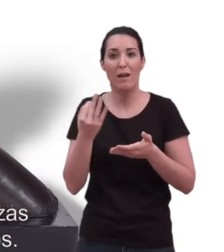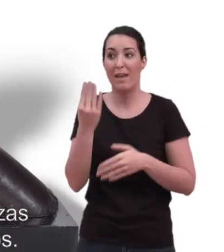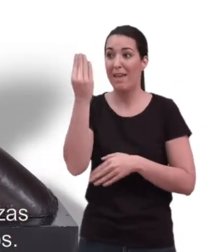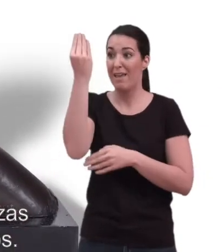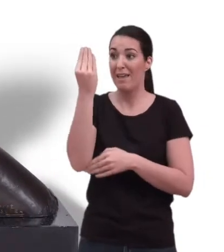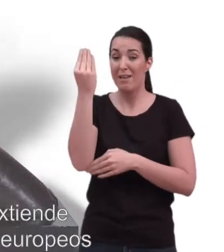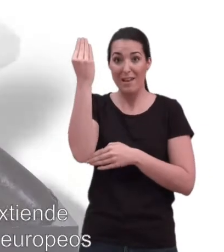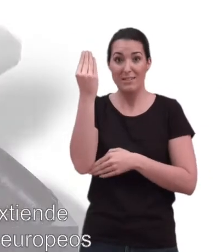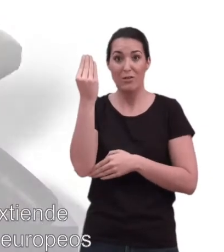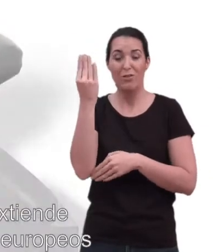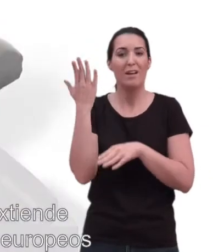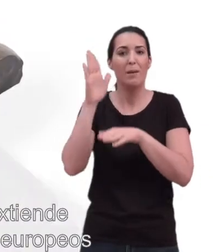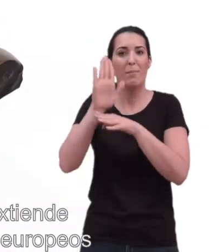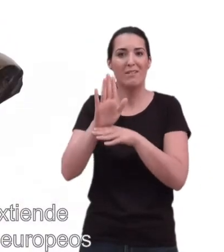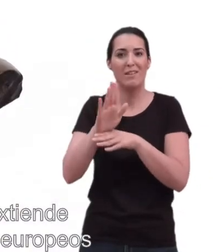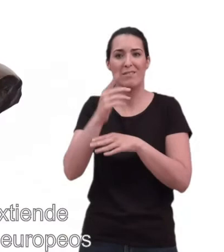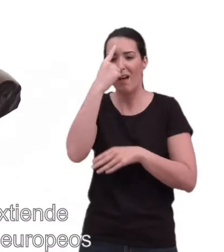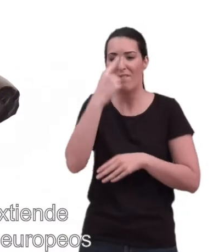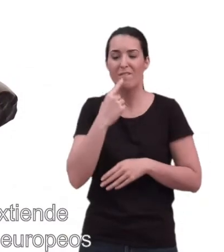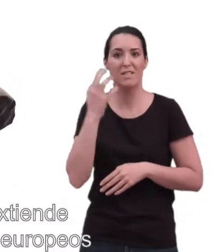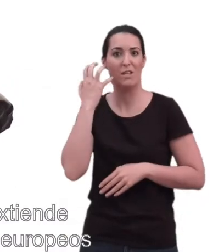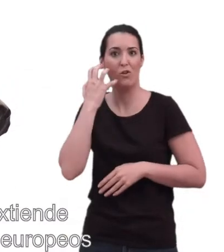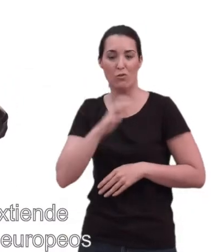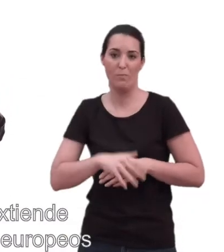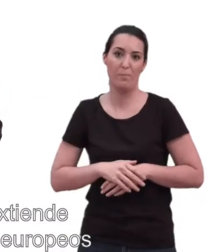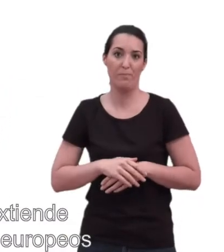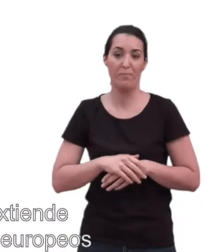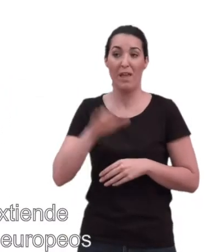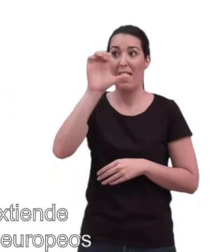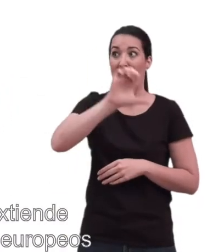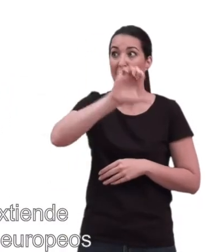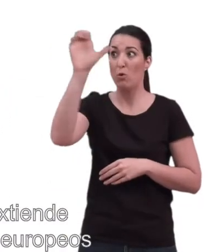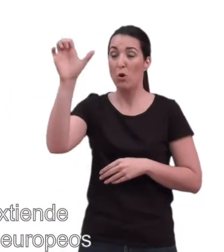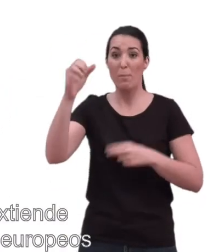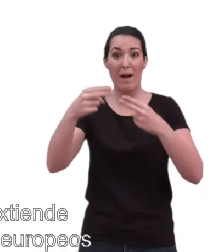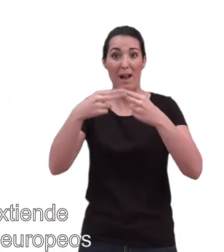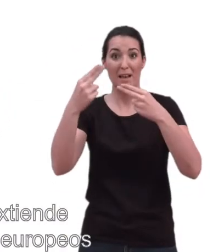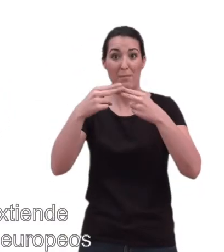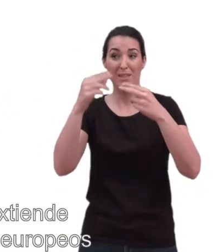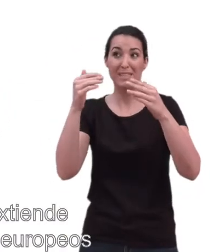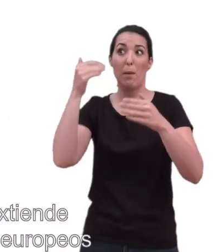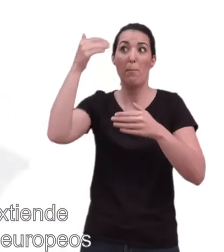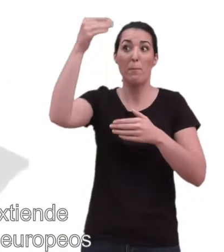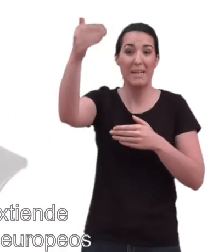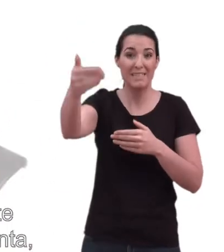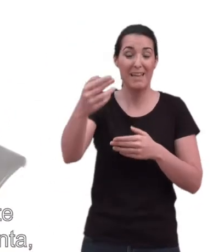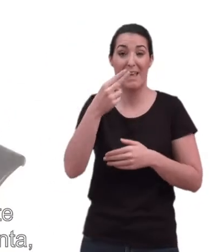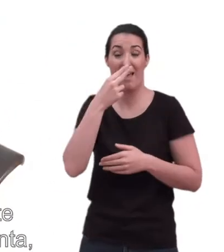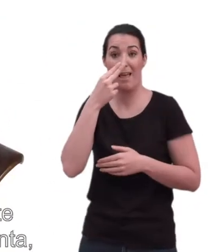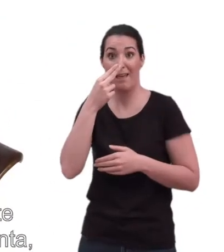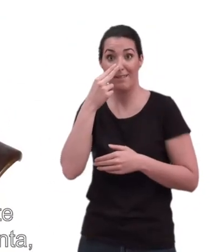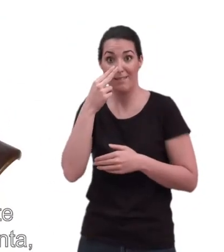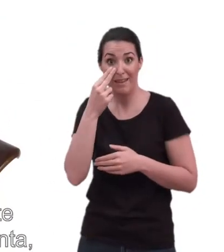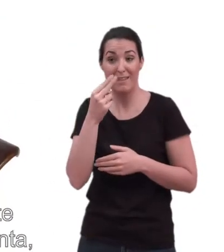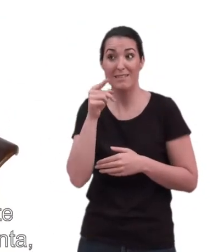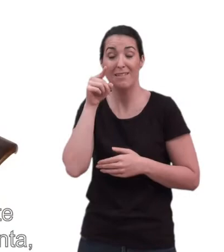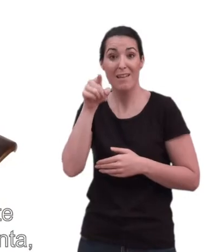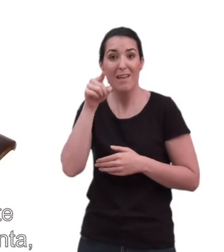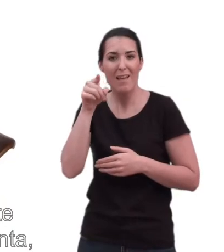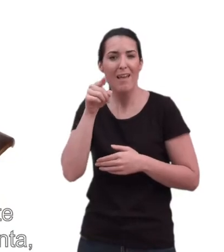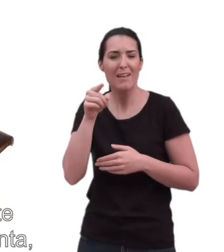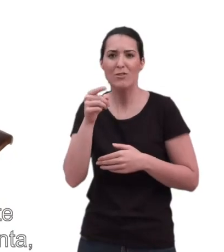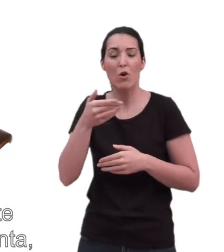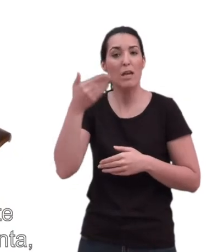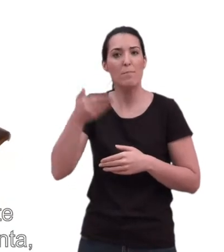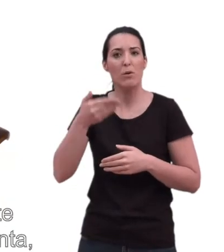exóticos. El interés por el mundo que se extiende más allá de los límites geográficos europeos es particularmente relevante